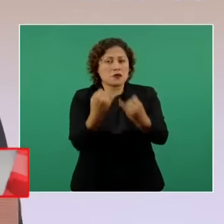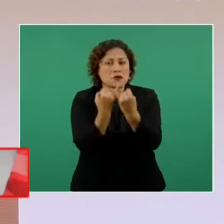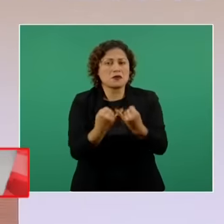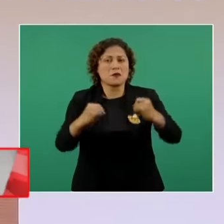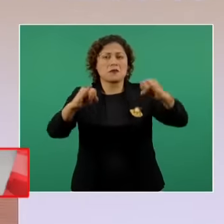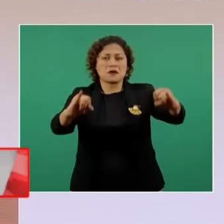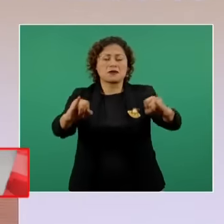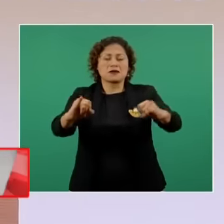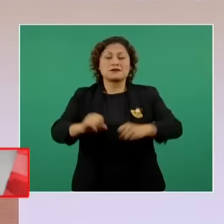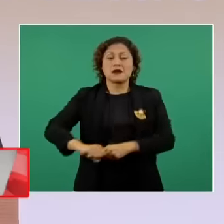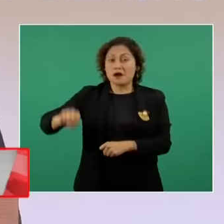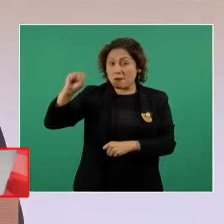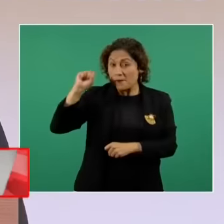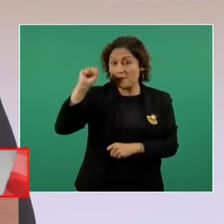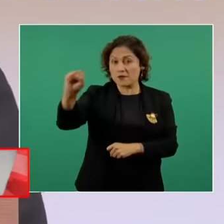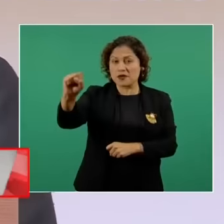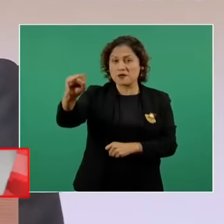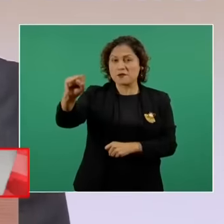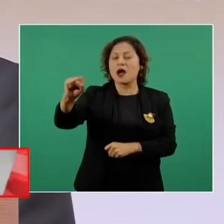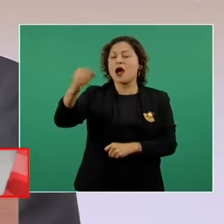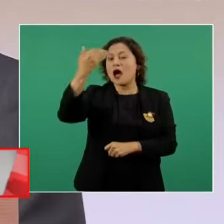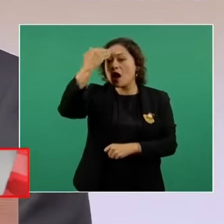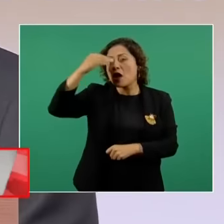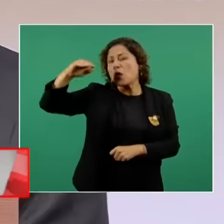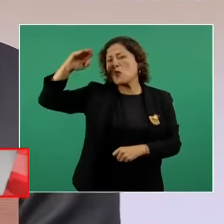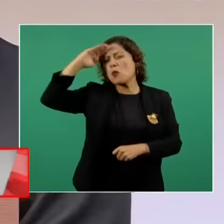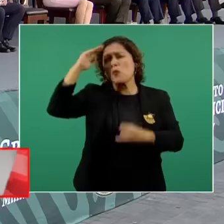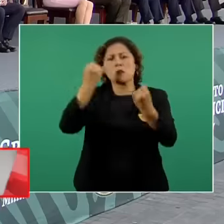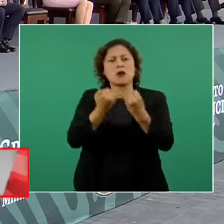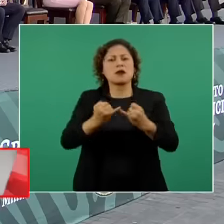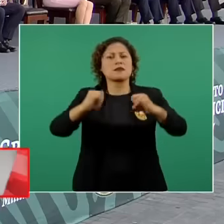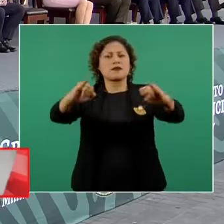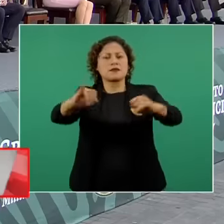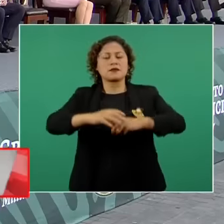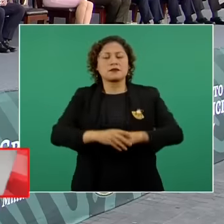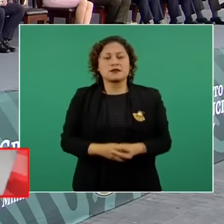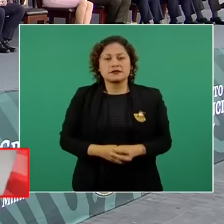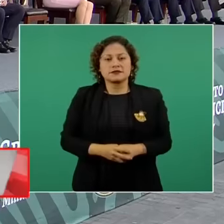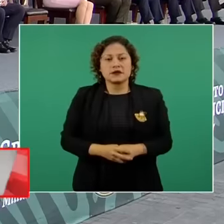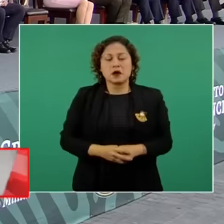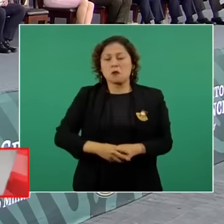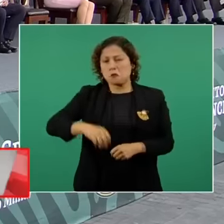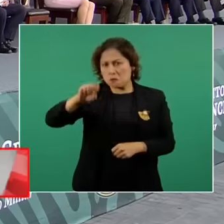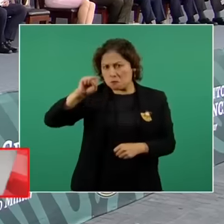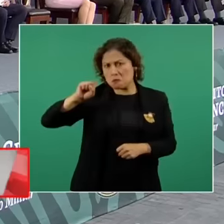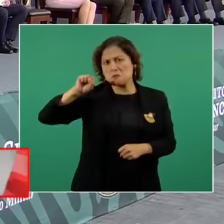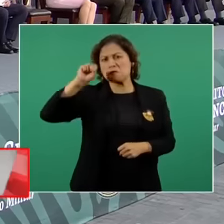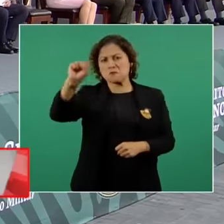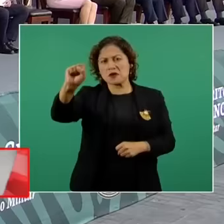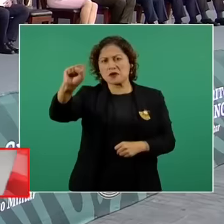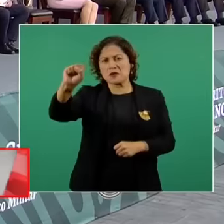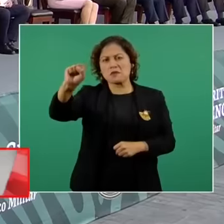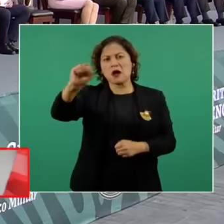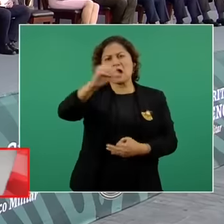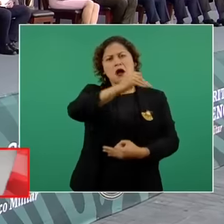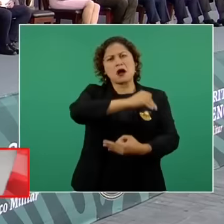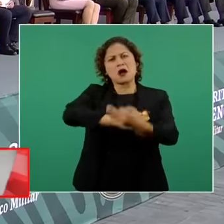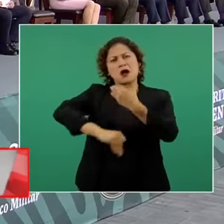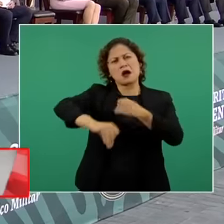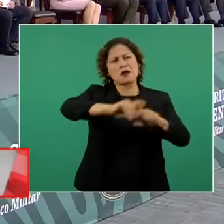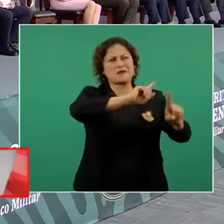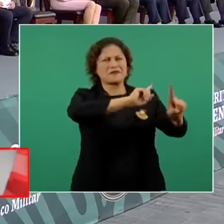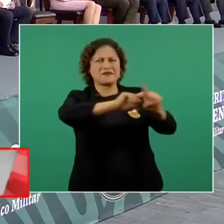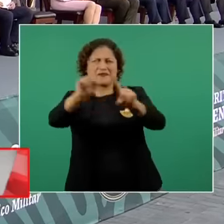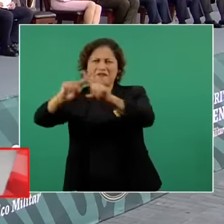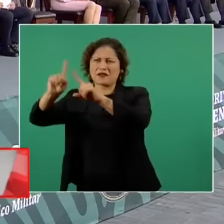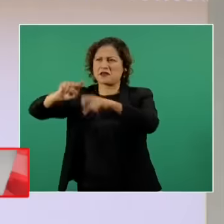¡Que viva la independencia de Cuba! ¡Que viva la independencia de todos los pueblos del